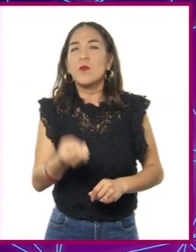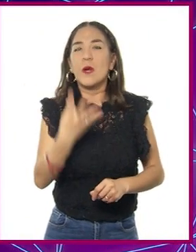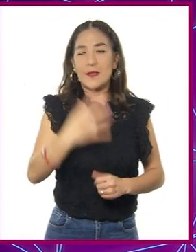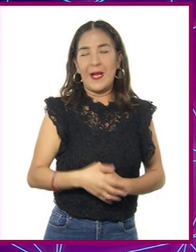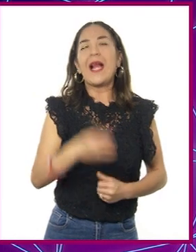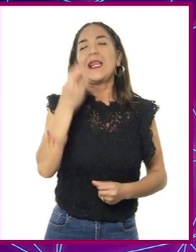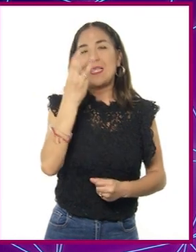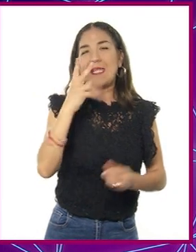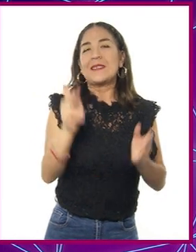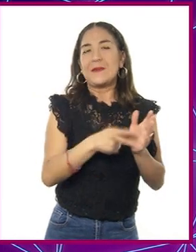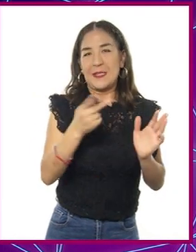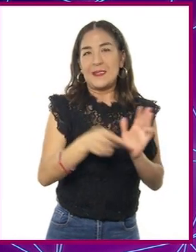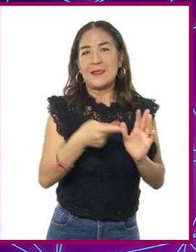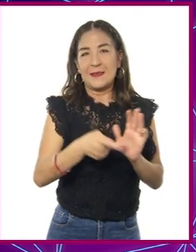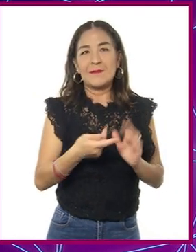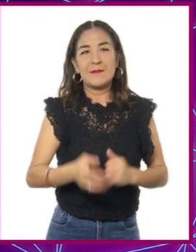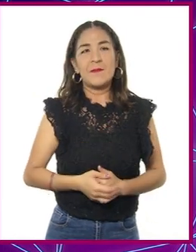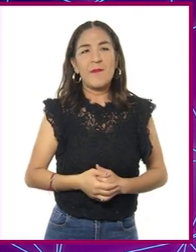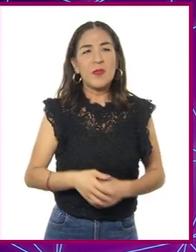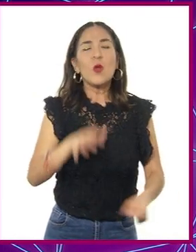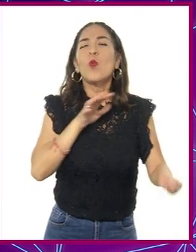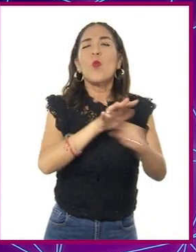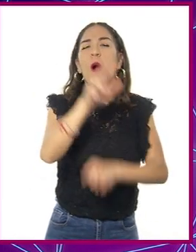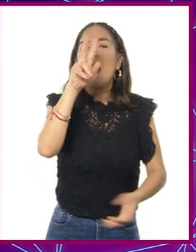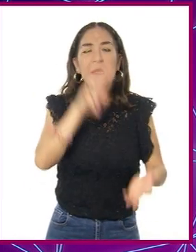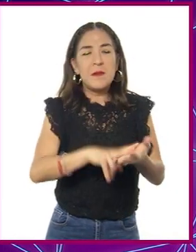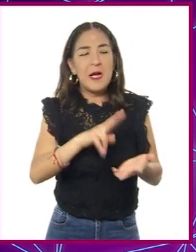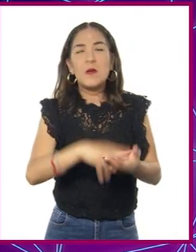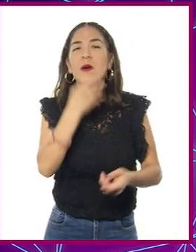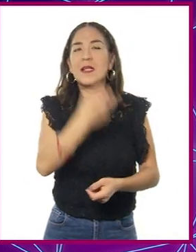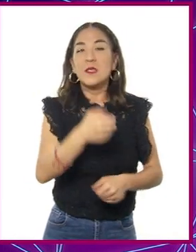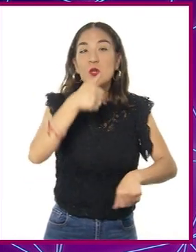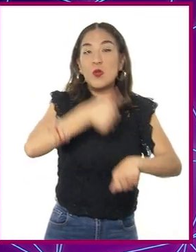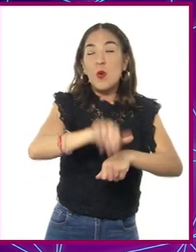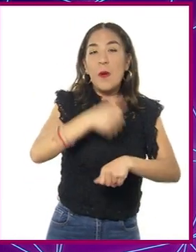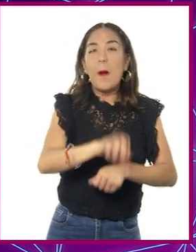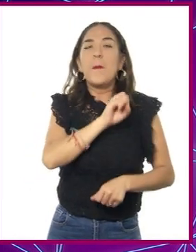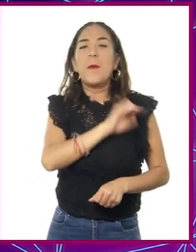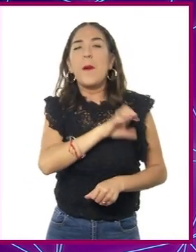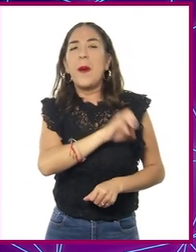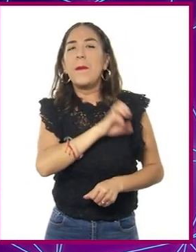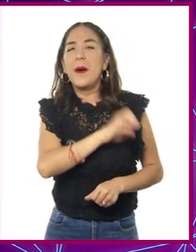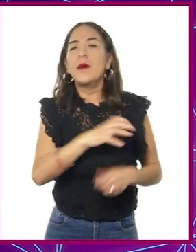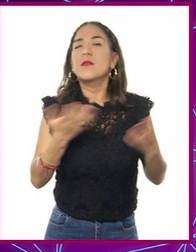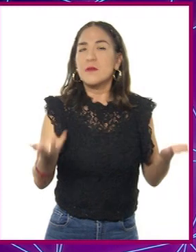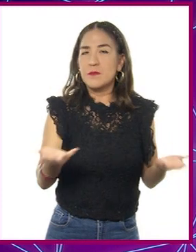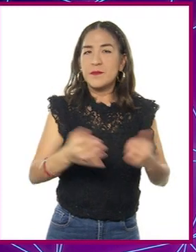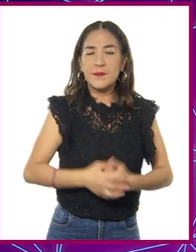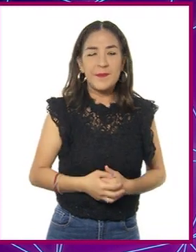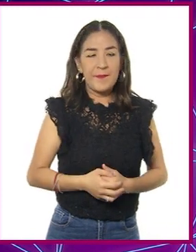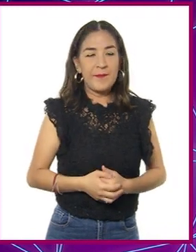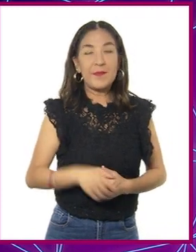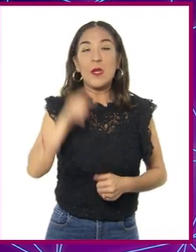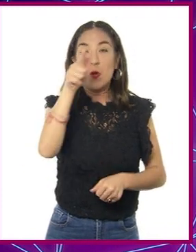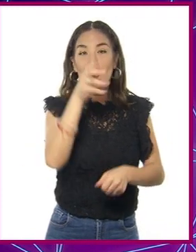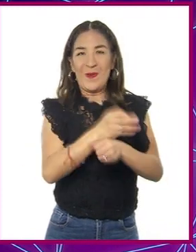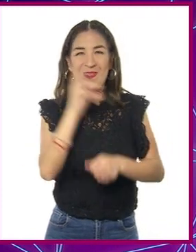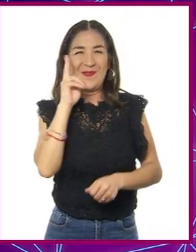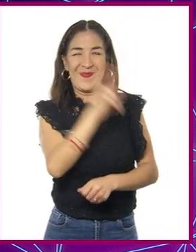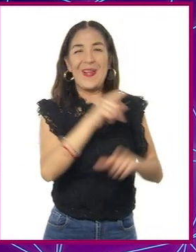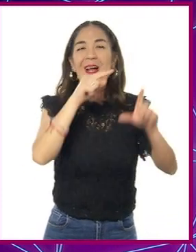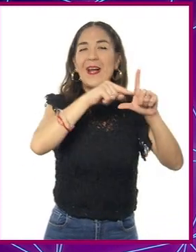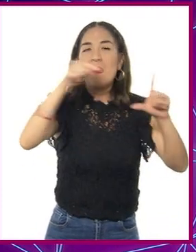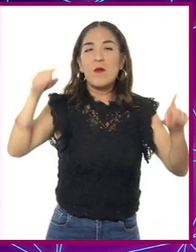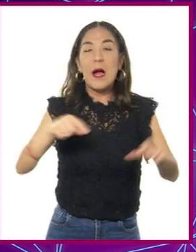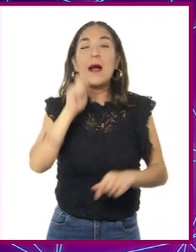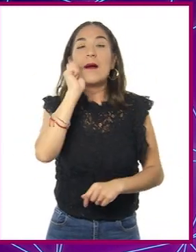ocasiones, maestro. ¿Y entre qué valores osciló el número de pulsaciones? Como se reconoce en la gráfica,